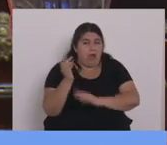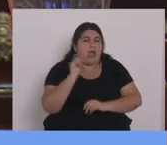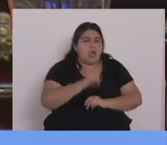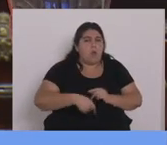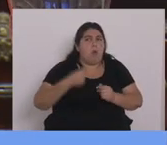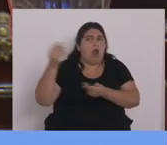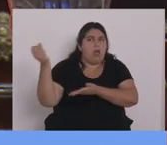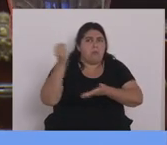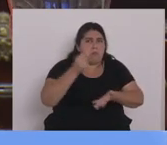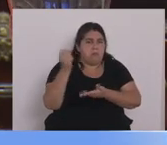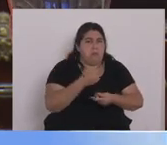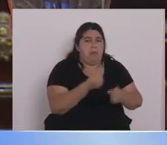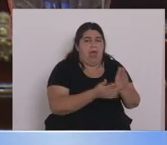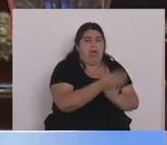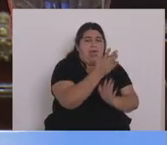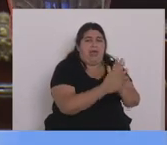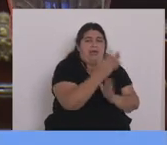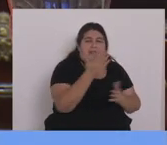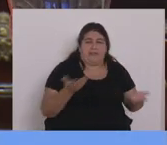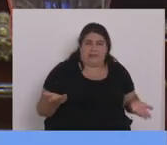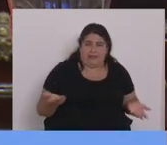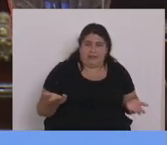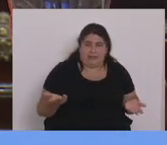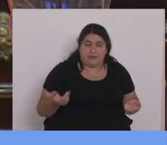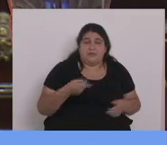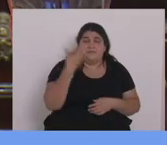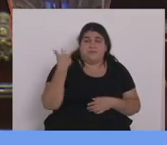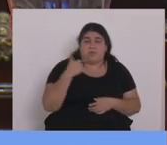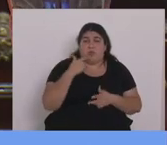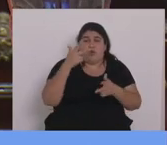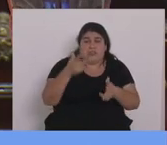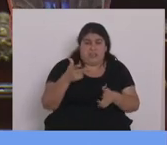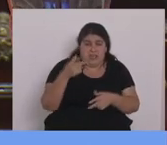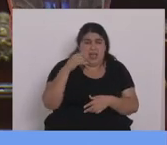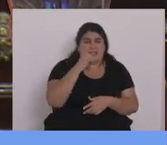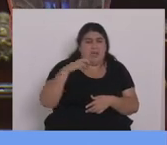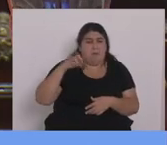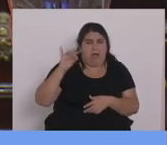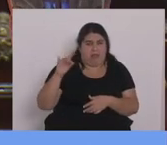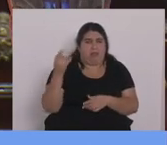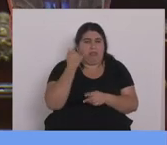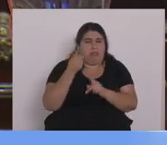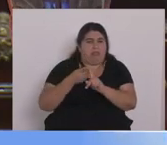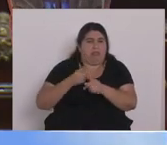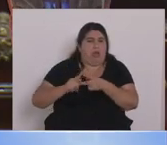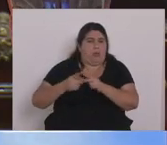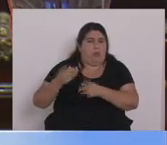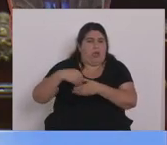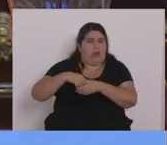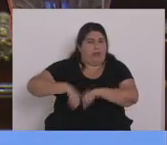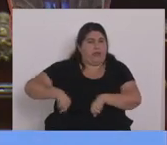desembolsos. Entonces, es como dijo la senadora Zapac, acá hubo connivencia, acá hubo una